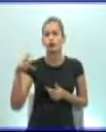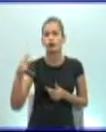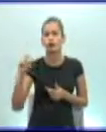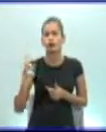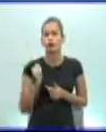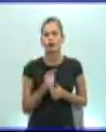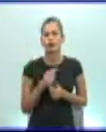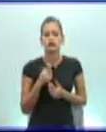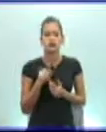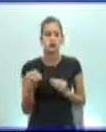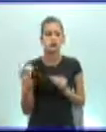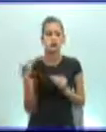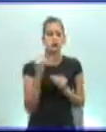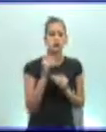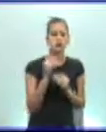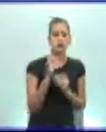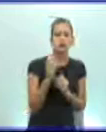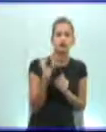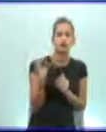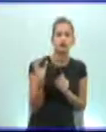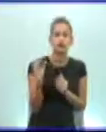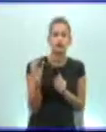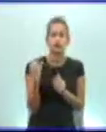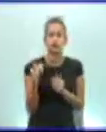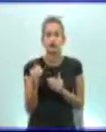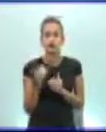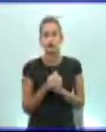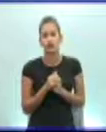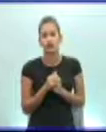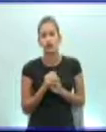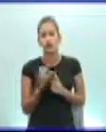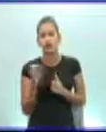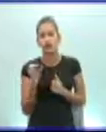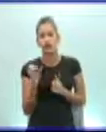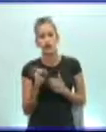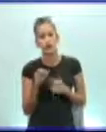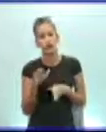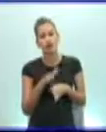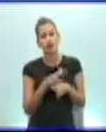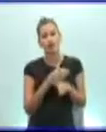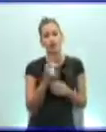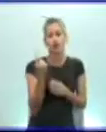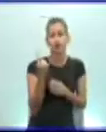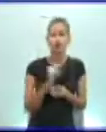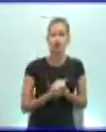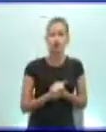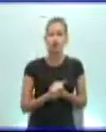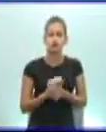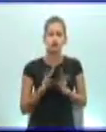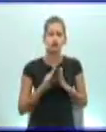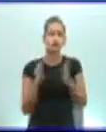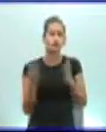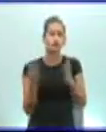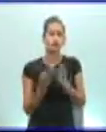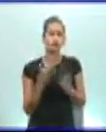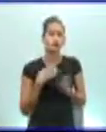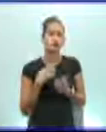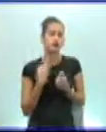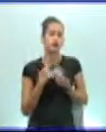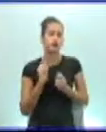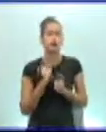Si la tuviéramos en la base de un logaritmo, mayor que 0 y distinto de 1. Todo esto, bueno, lo tenemos en algunos ejemplos en